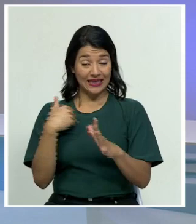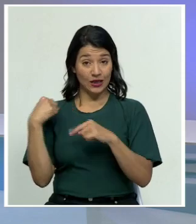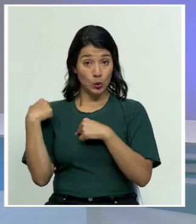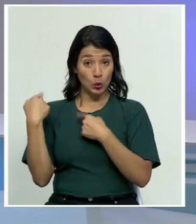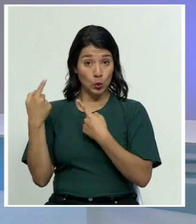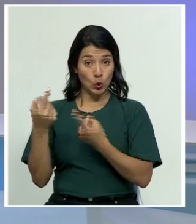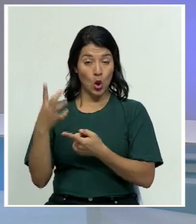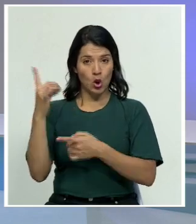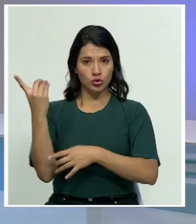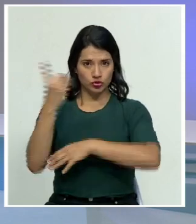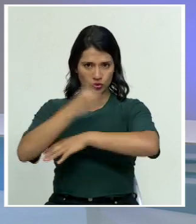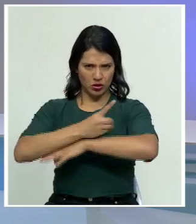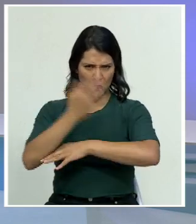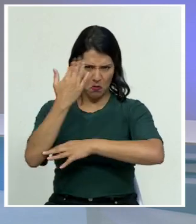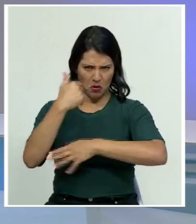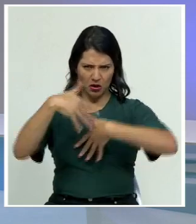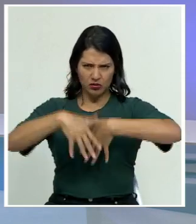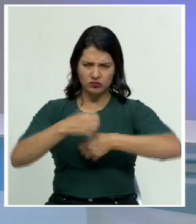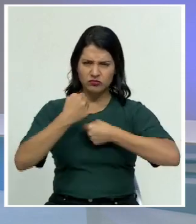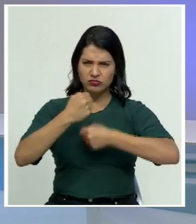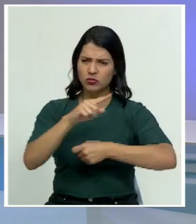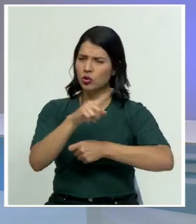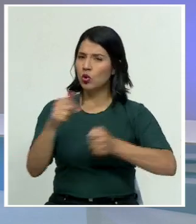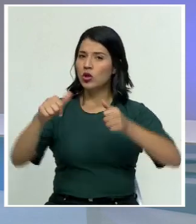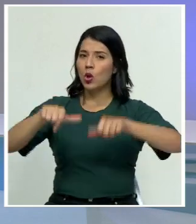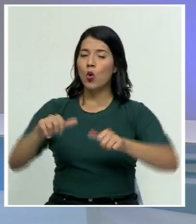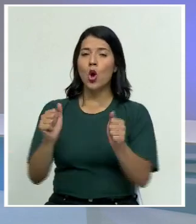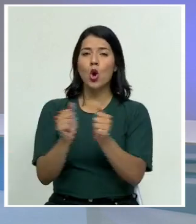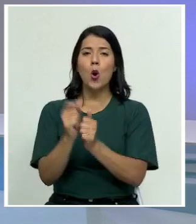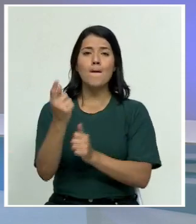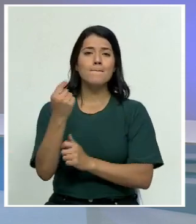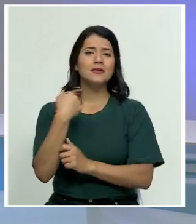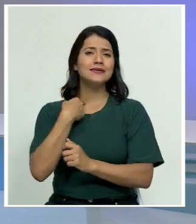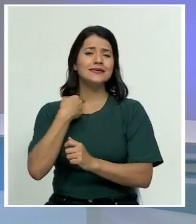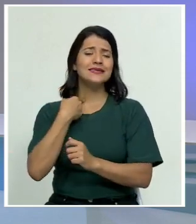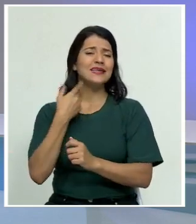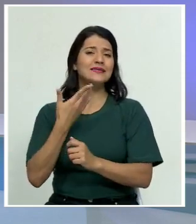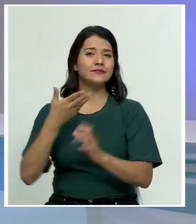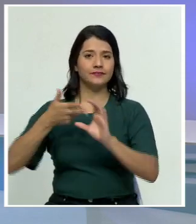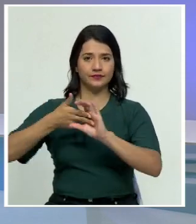y son en contra de los altos costos de los combustibles.